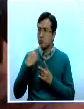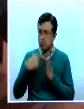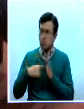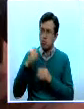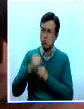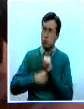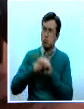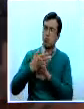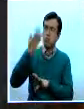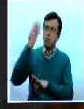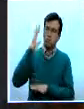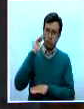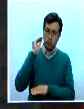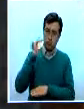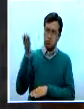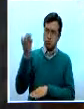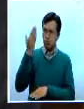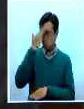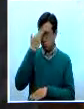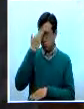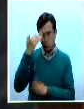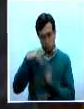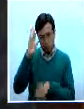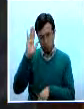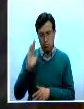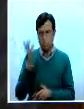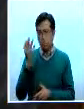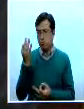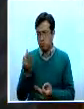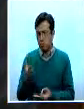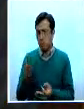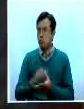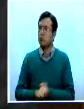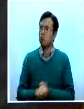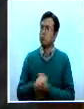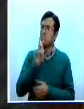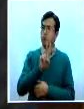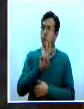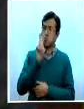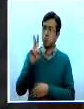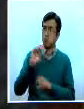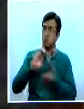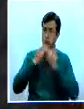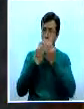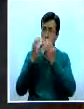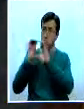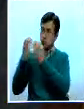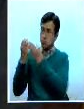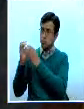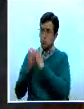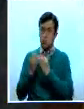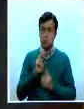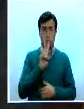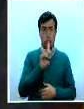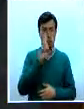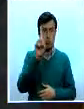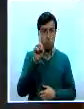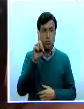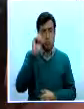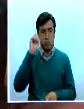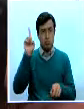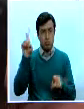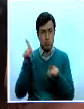año pasado la experiencia y usted que conoce mejor de esas materias que nosotros puede corroborar aquello de 22 comisiones sectoriales en 21 casos 1